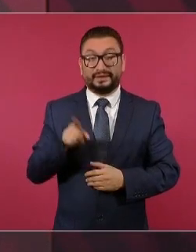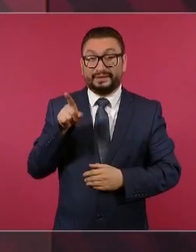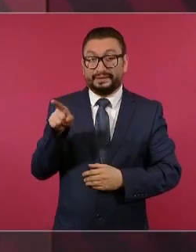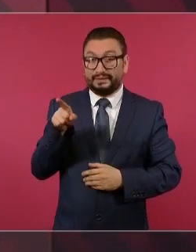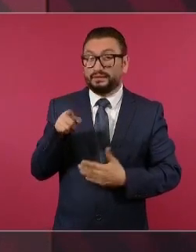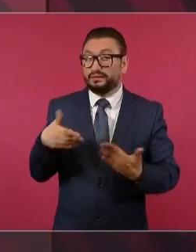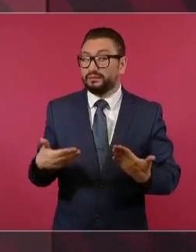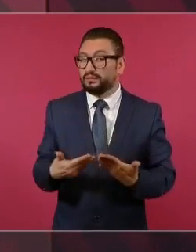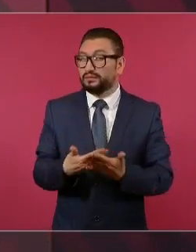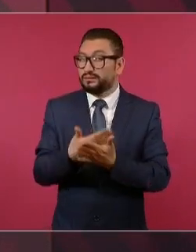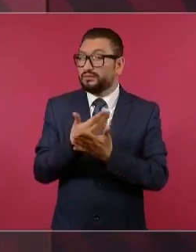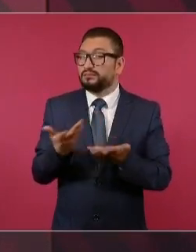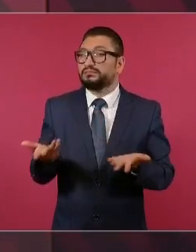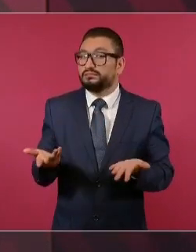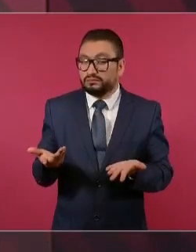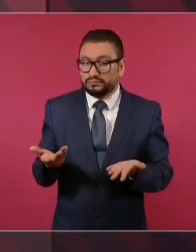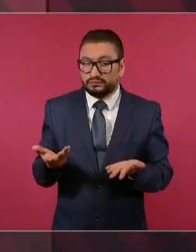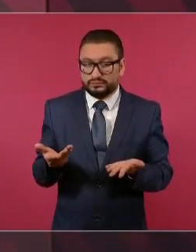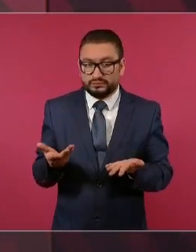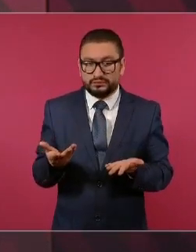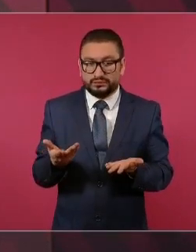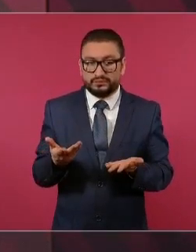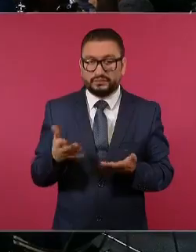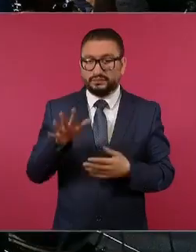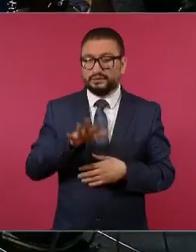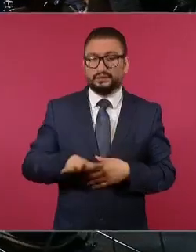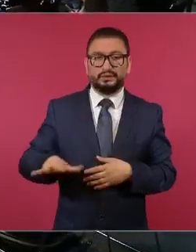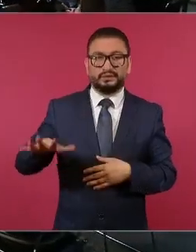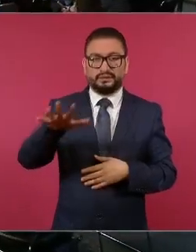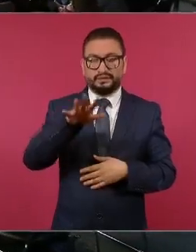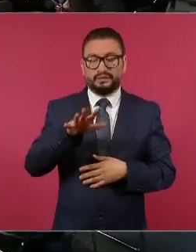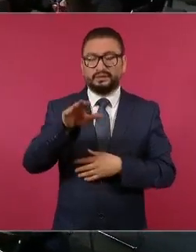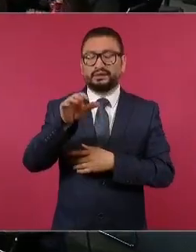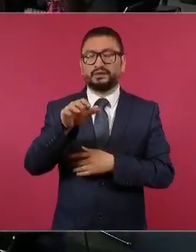Nació en la Agrícola Oriental,